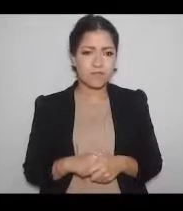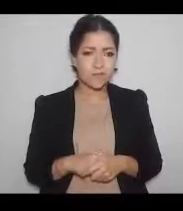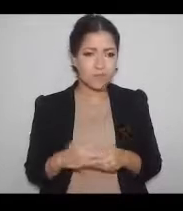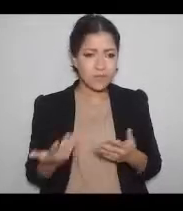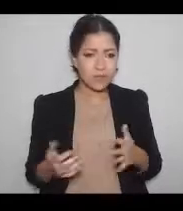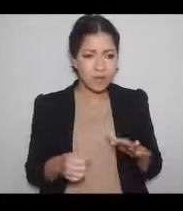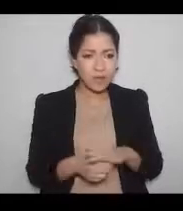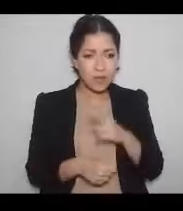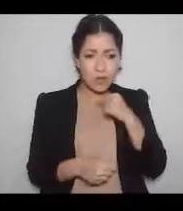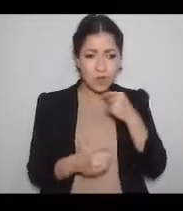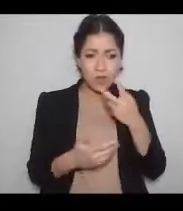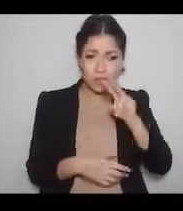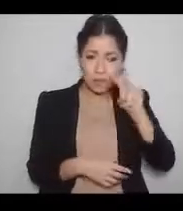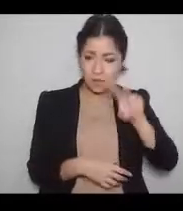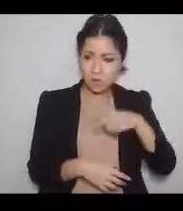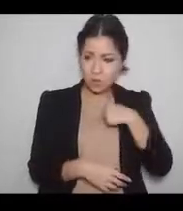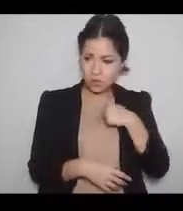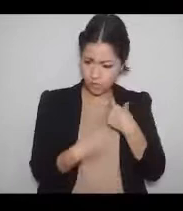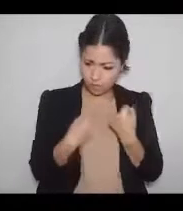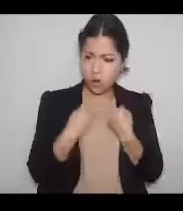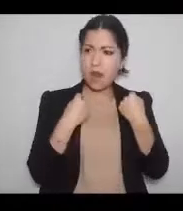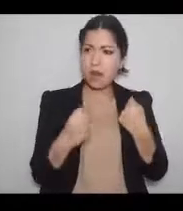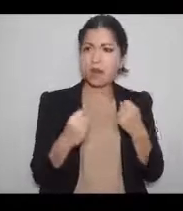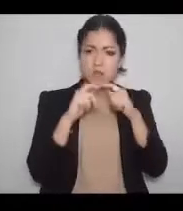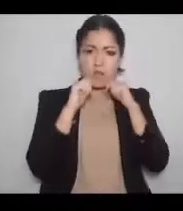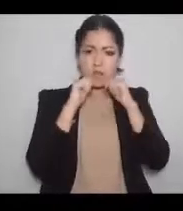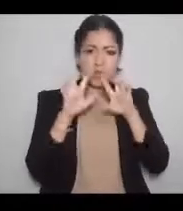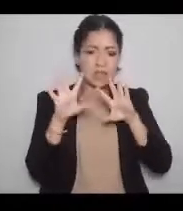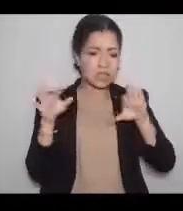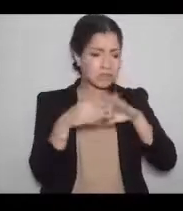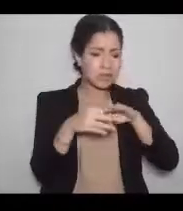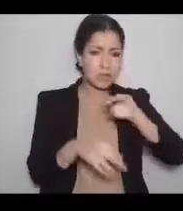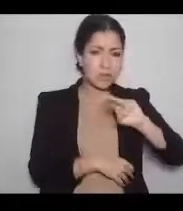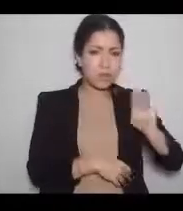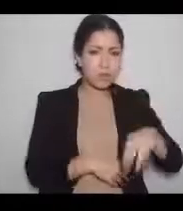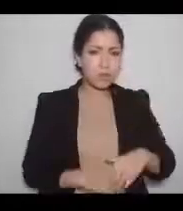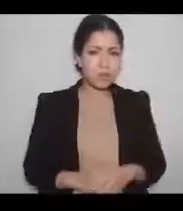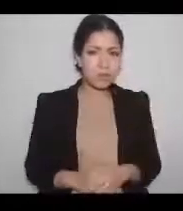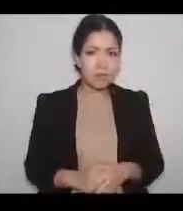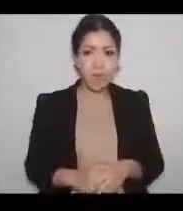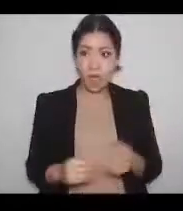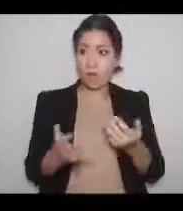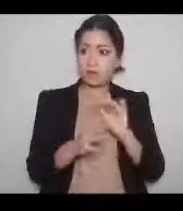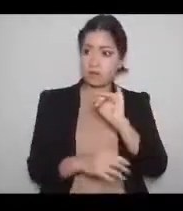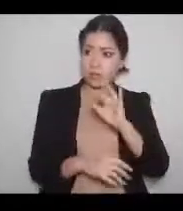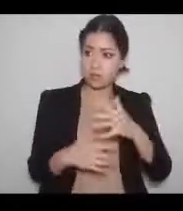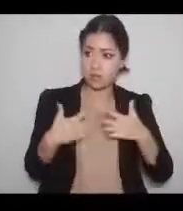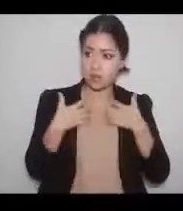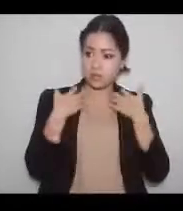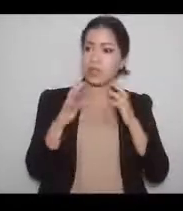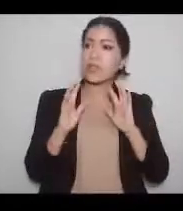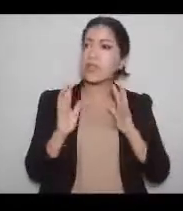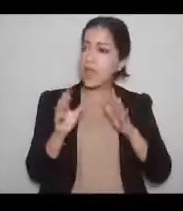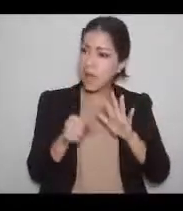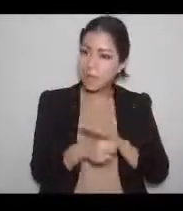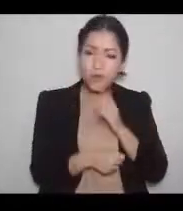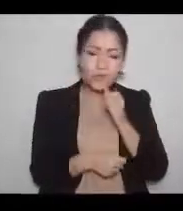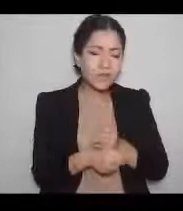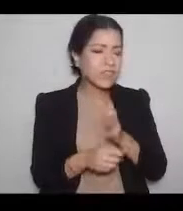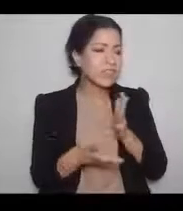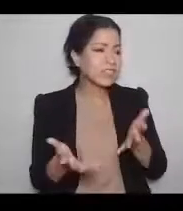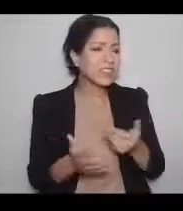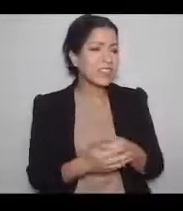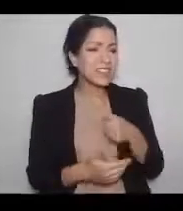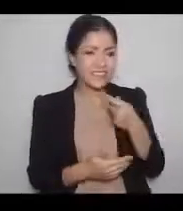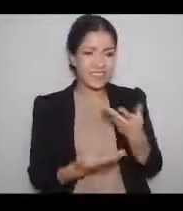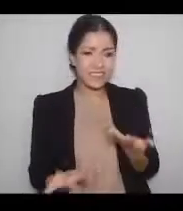moribundo! ¡Ajá! ¡Ay! ¡Al fin te alteraste, eh! ¡Al fin te afecté! ¡No te soy indiferente! ¡Me pegaste!